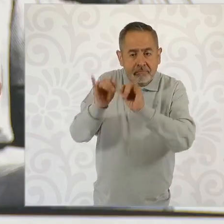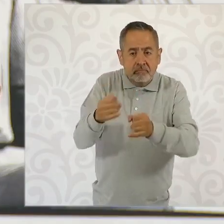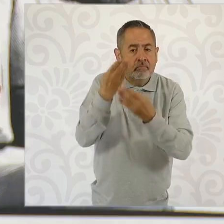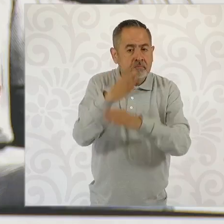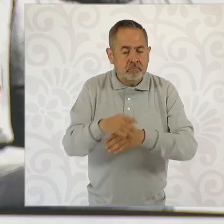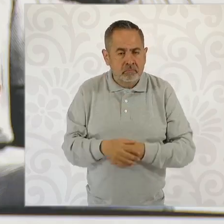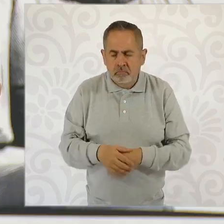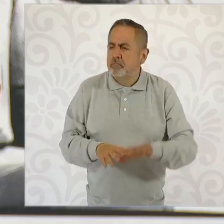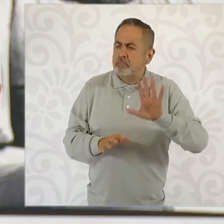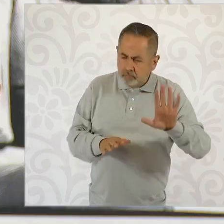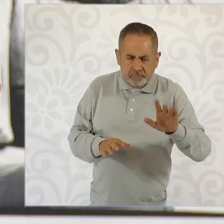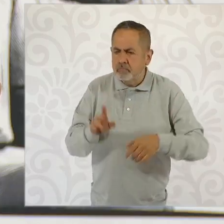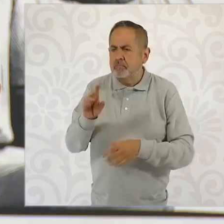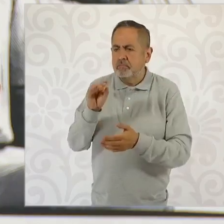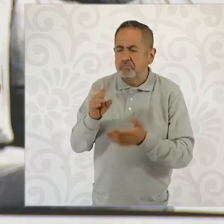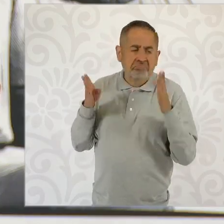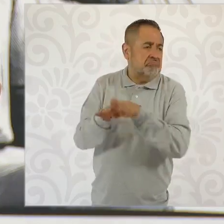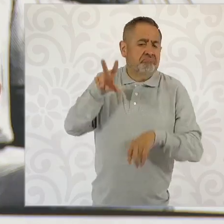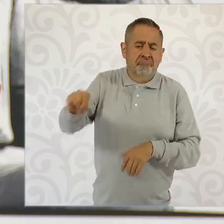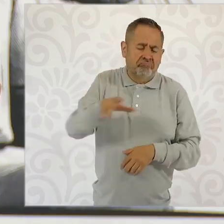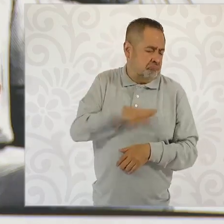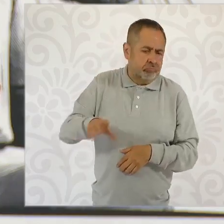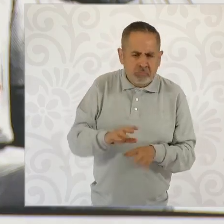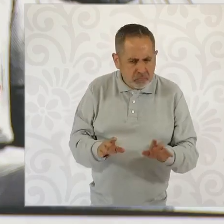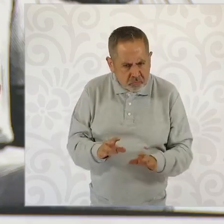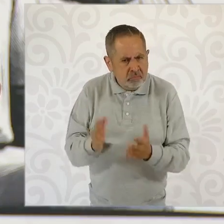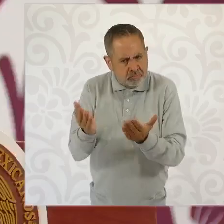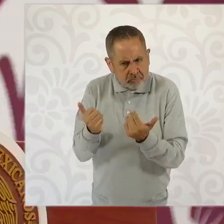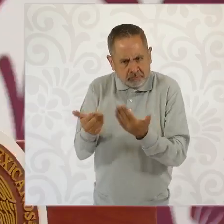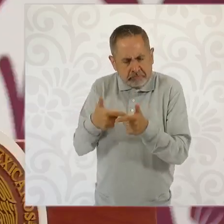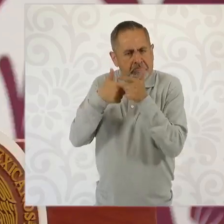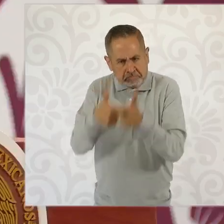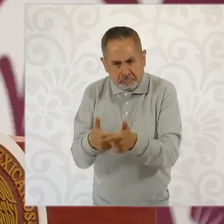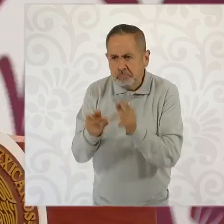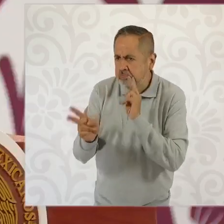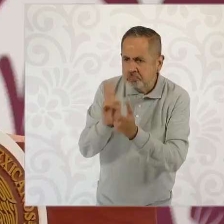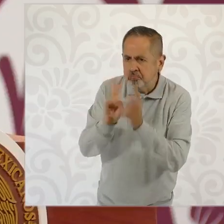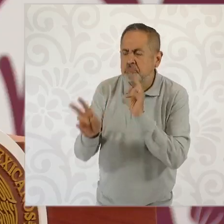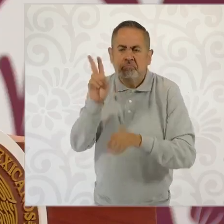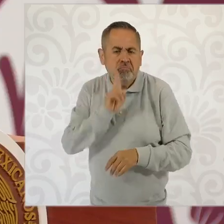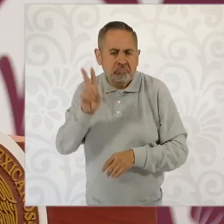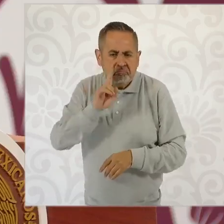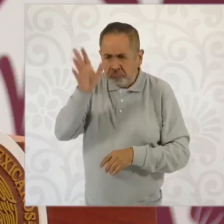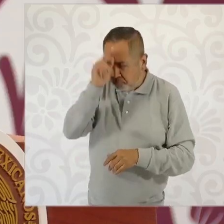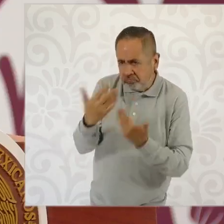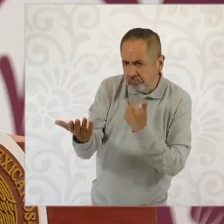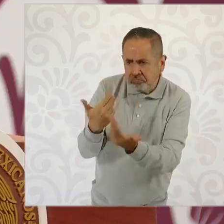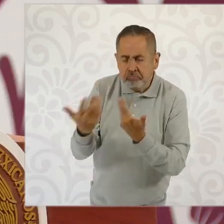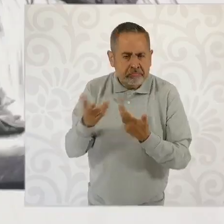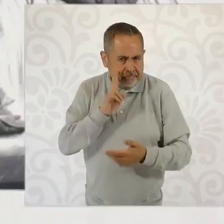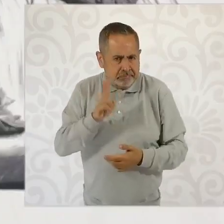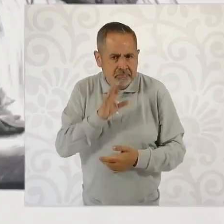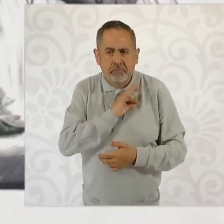decimos, seguimos hablando, no es que haya un no rotundo, seguimos hablando, pero no es algo que